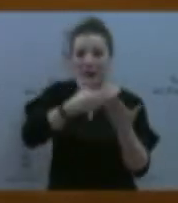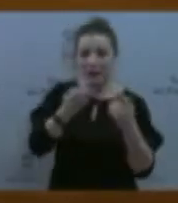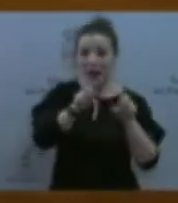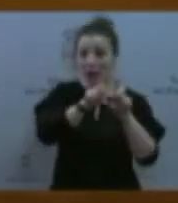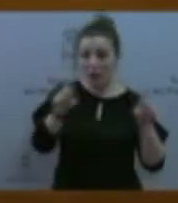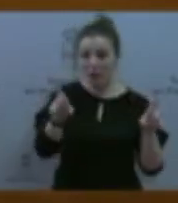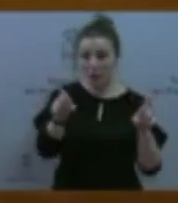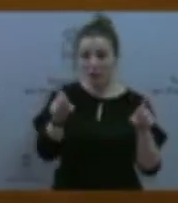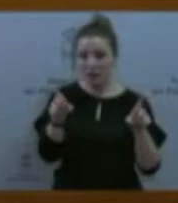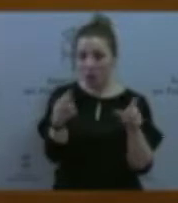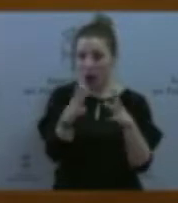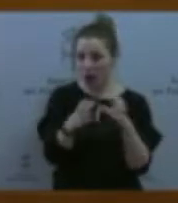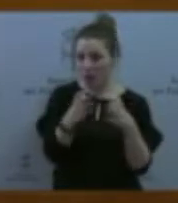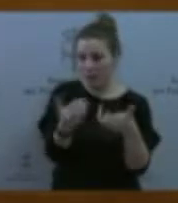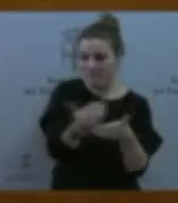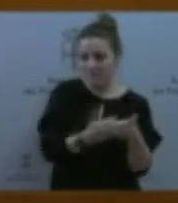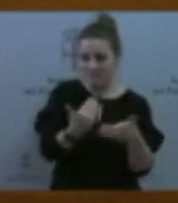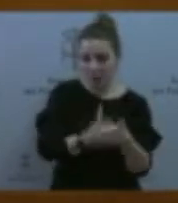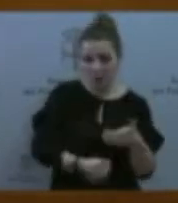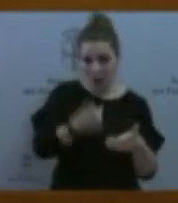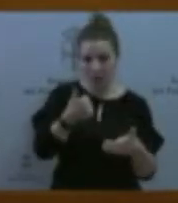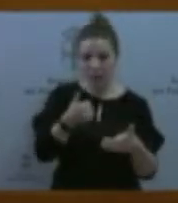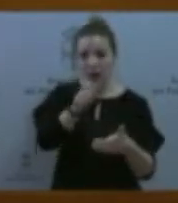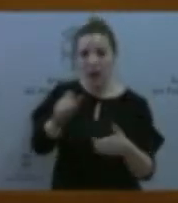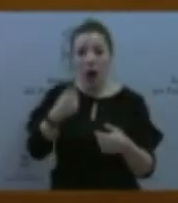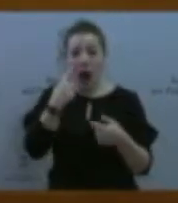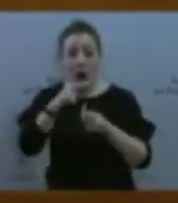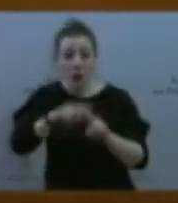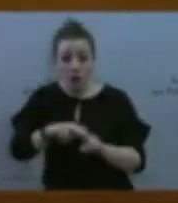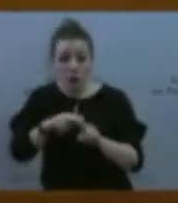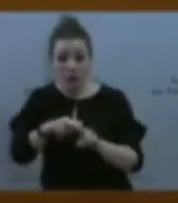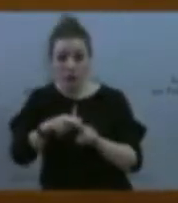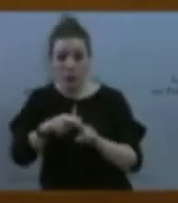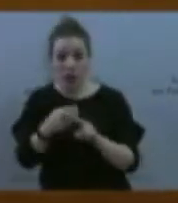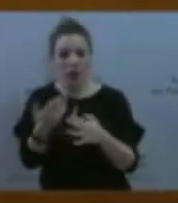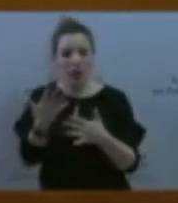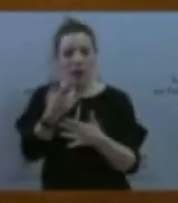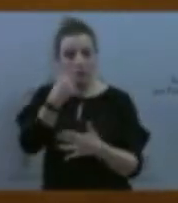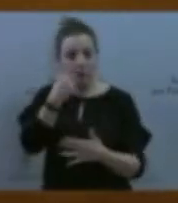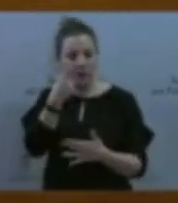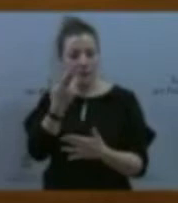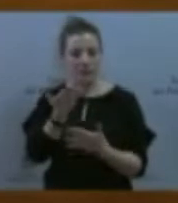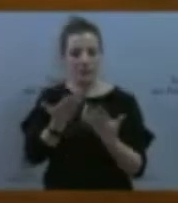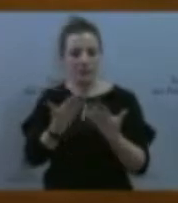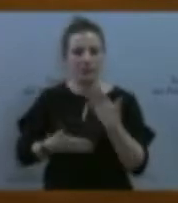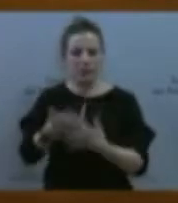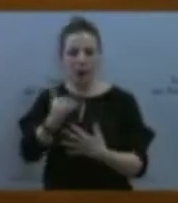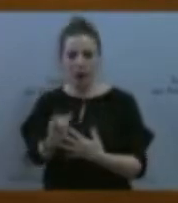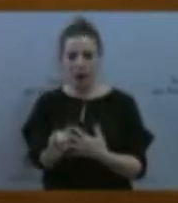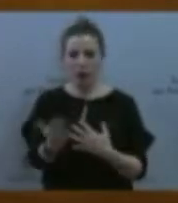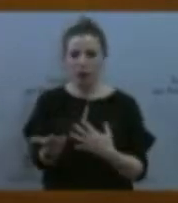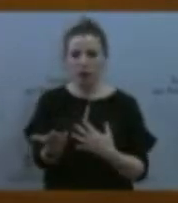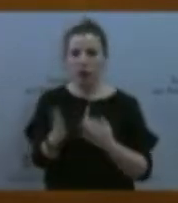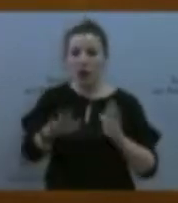auditores que se mezclan sus intereses entran en connivencia con una administración que cada vez desregula más, deja más manga